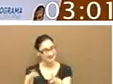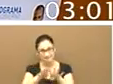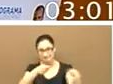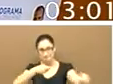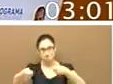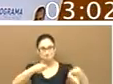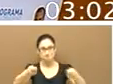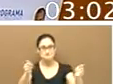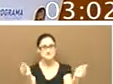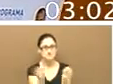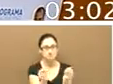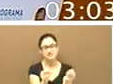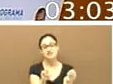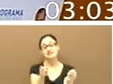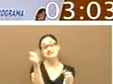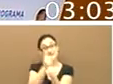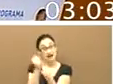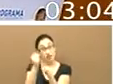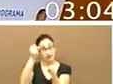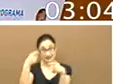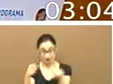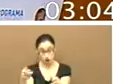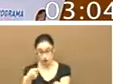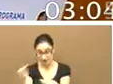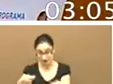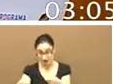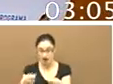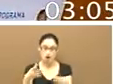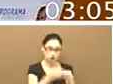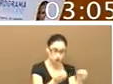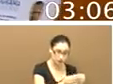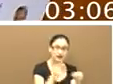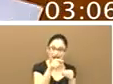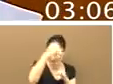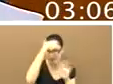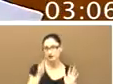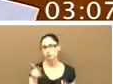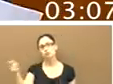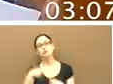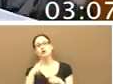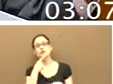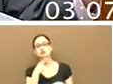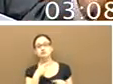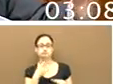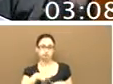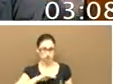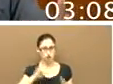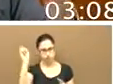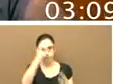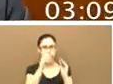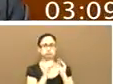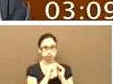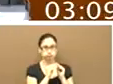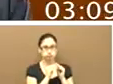de los trabajadores del sector comercial y de los consumidores ha dicho usted una cosa que compartimos hay que buscar el equilibrio